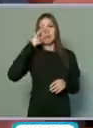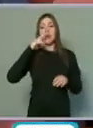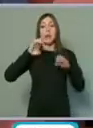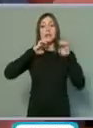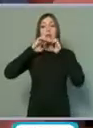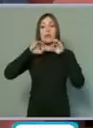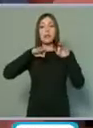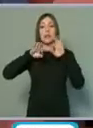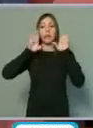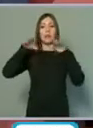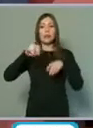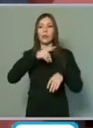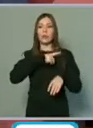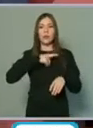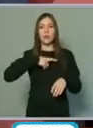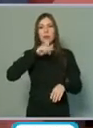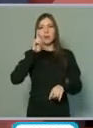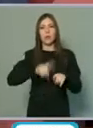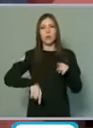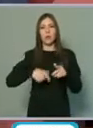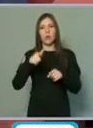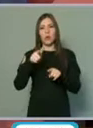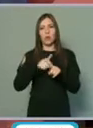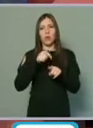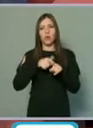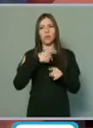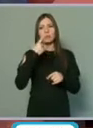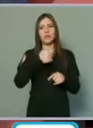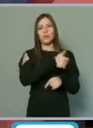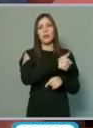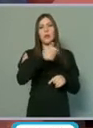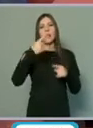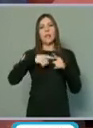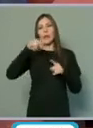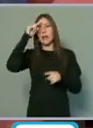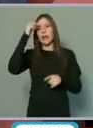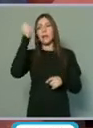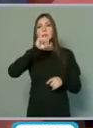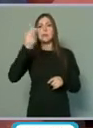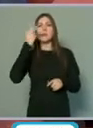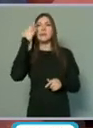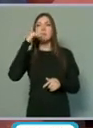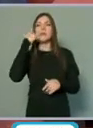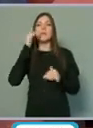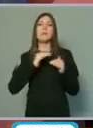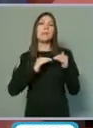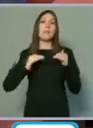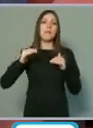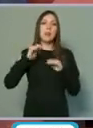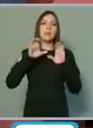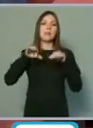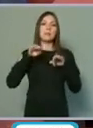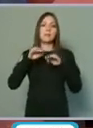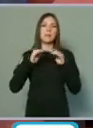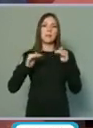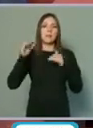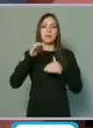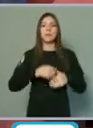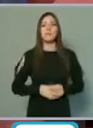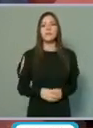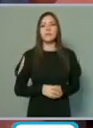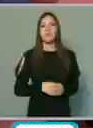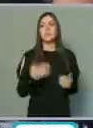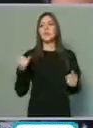de trabajo donde tendríamos que destacar pues muchas de nuestras habilidades, ¿no? Sí, claro. Claro, por supuesto. Y sí. ¡Ay, los vestidos!